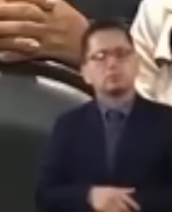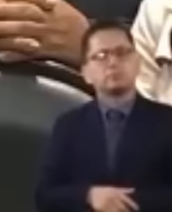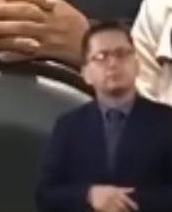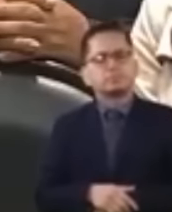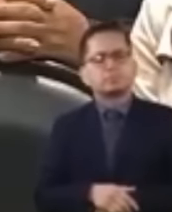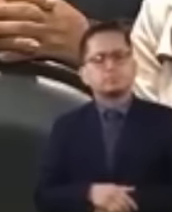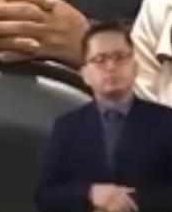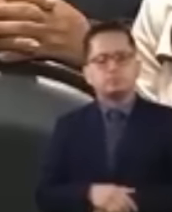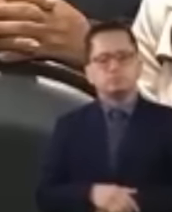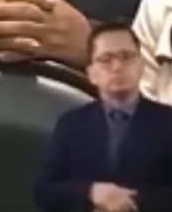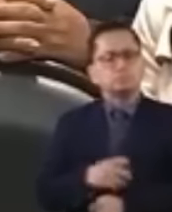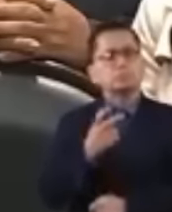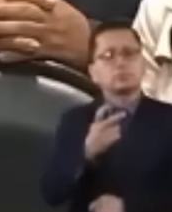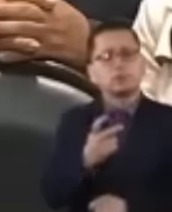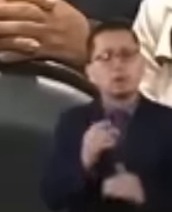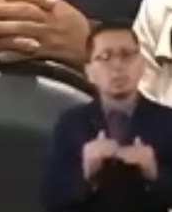incrementando